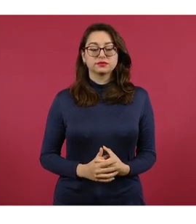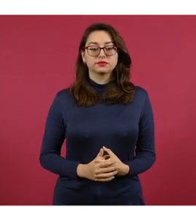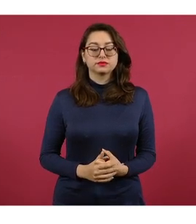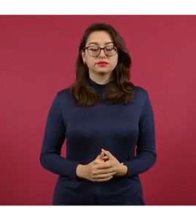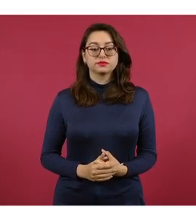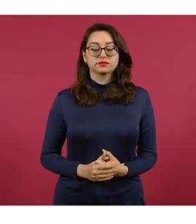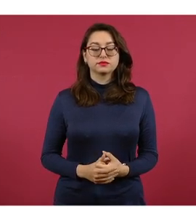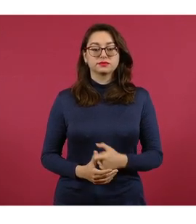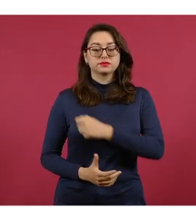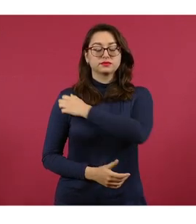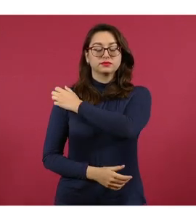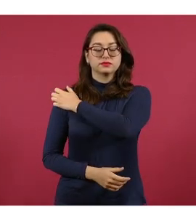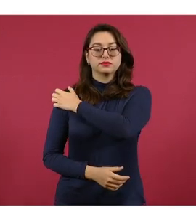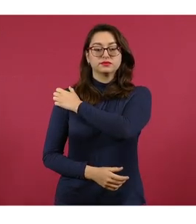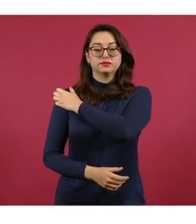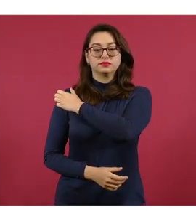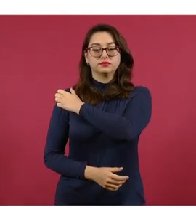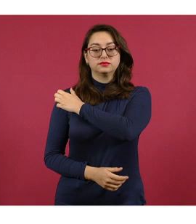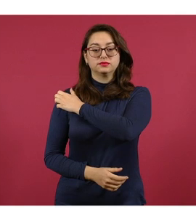¿Lo estamos bien?